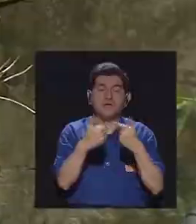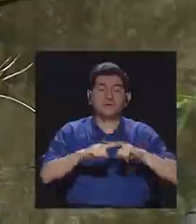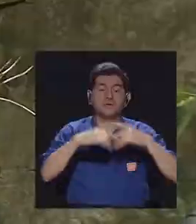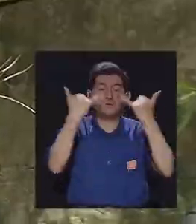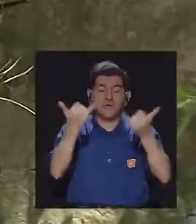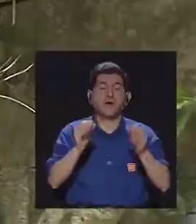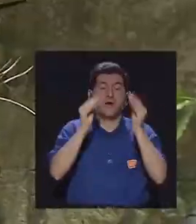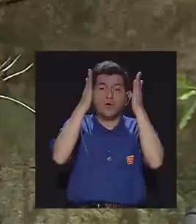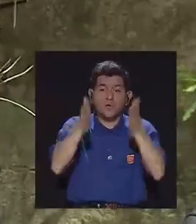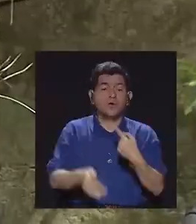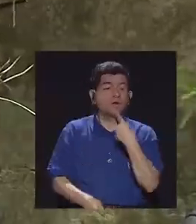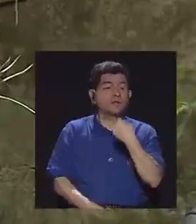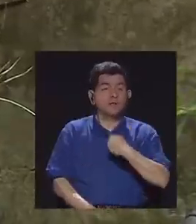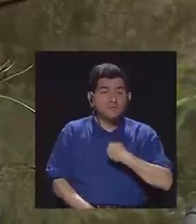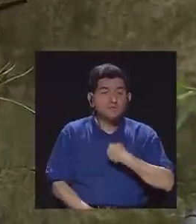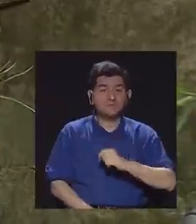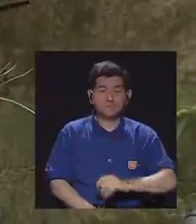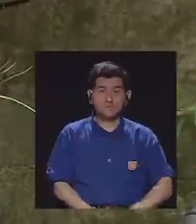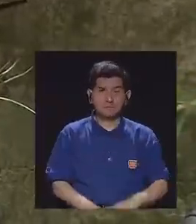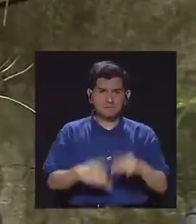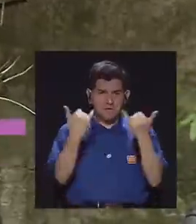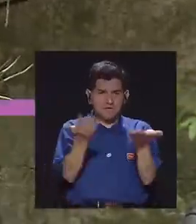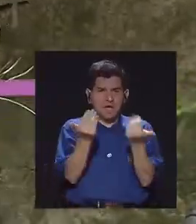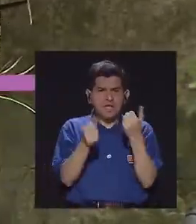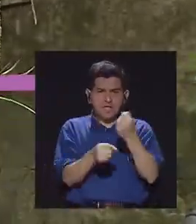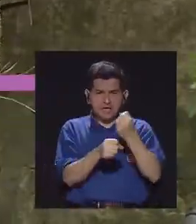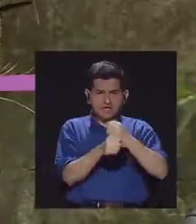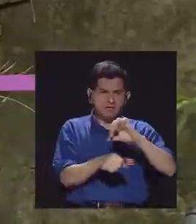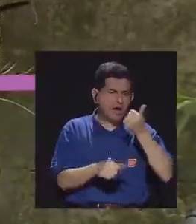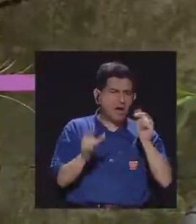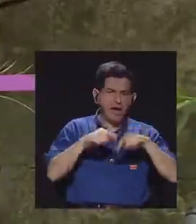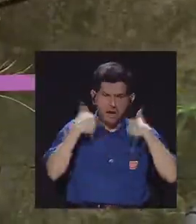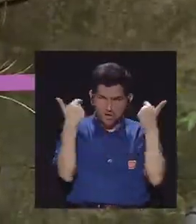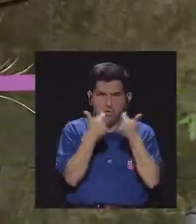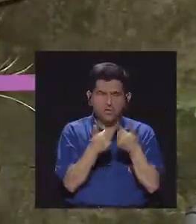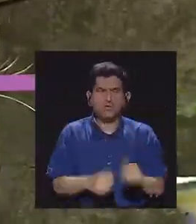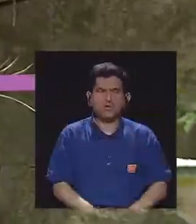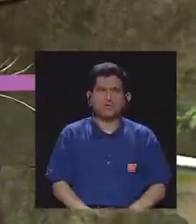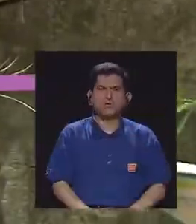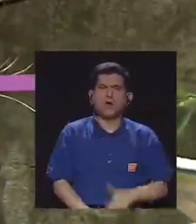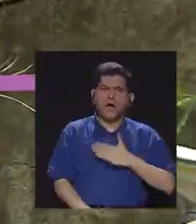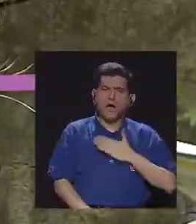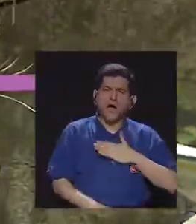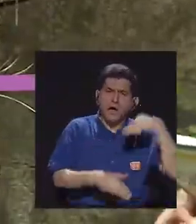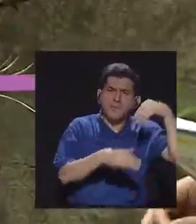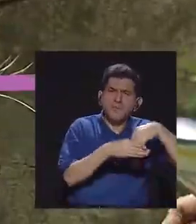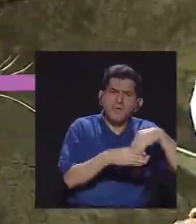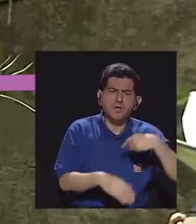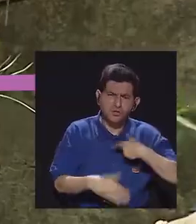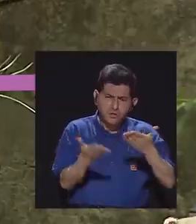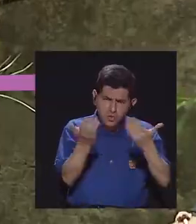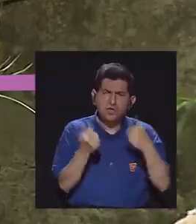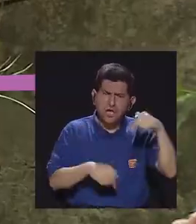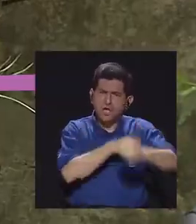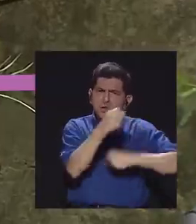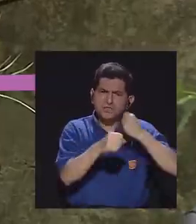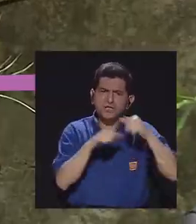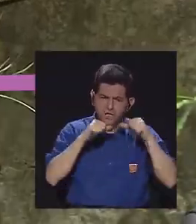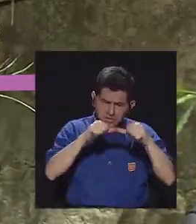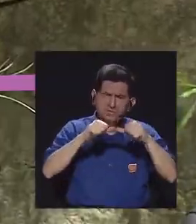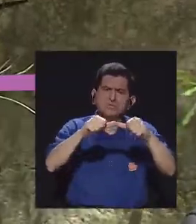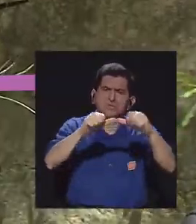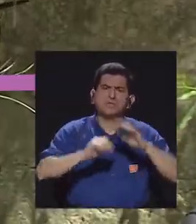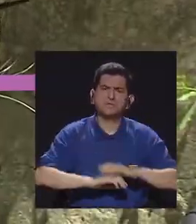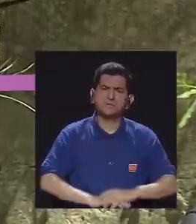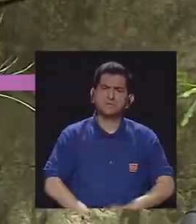nos cuentan ahora los profesores que ya ellos quieren trabajar con otros grupos, y ellos llegan, profe, ¿y qué? ¿Me va a incluir? Yo este año quiero